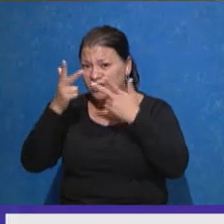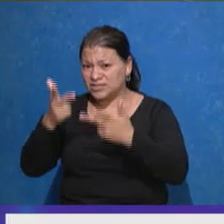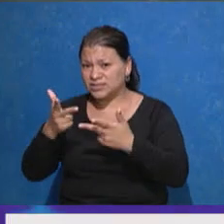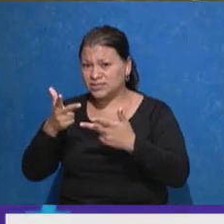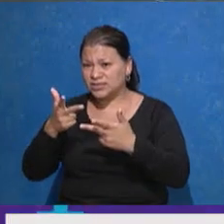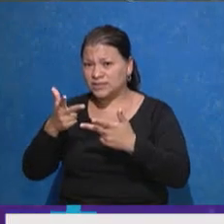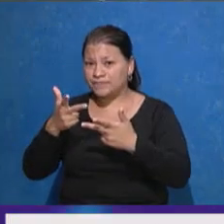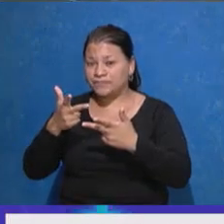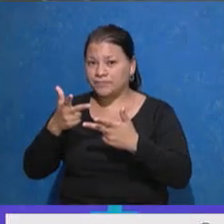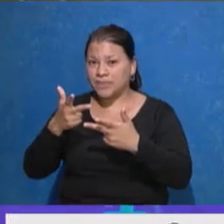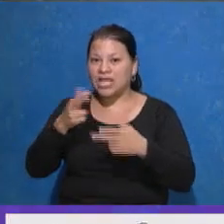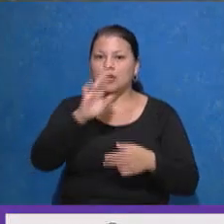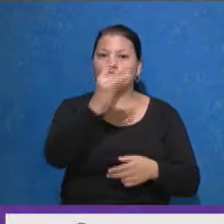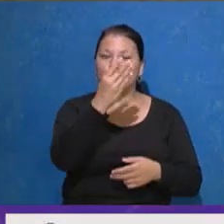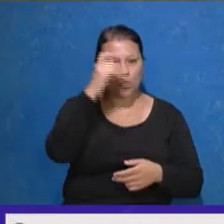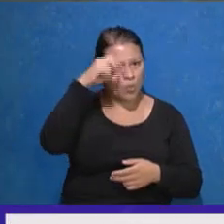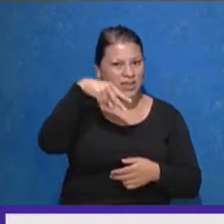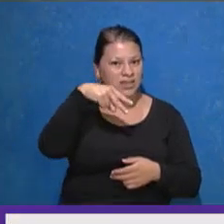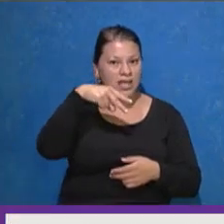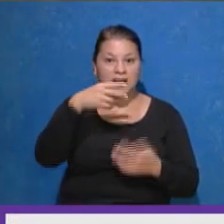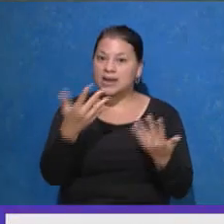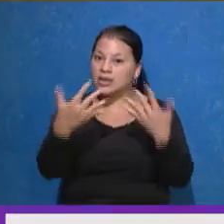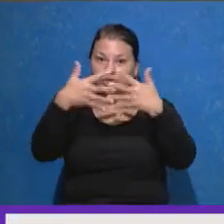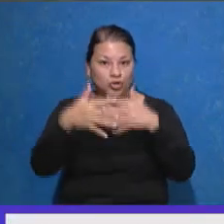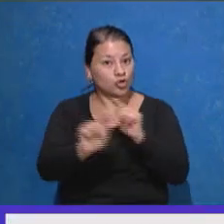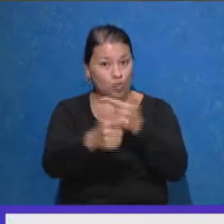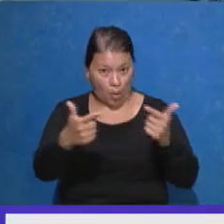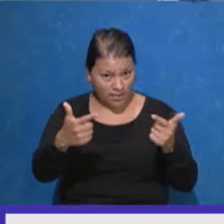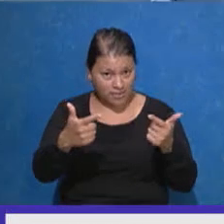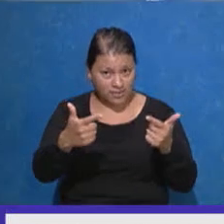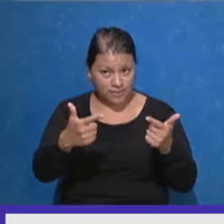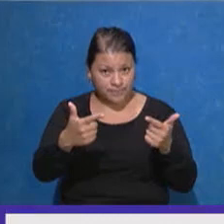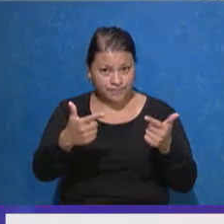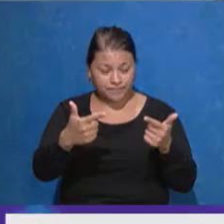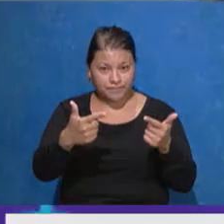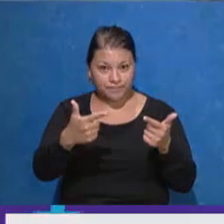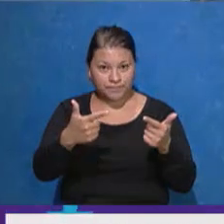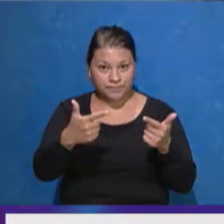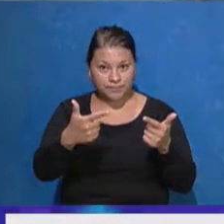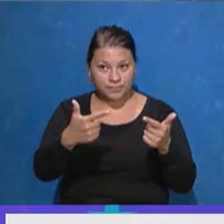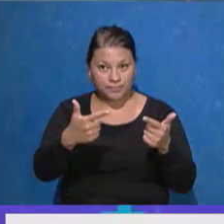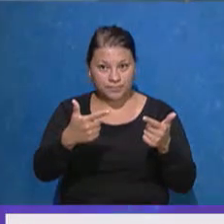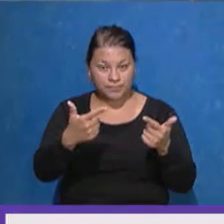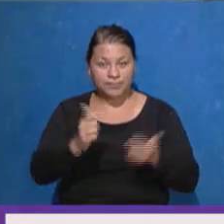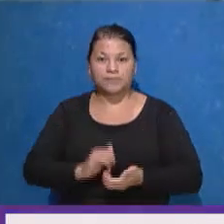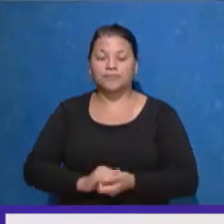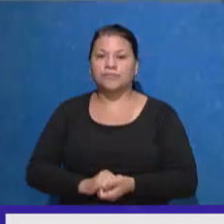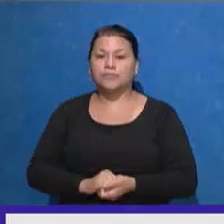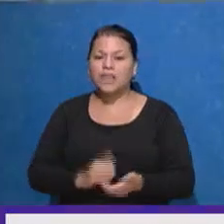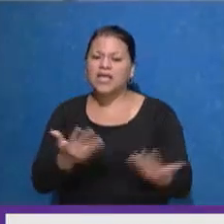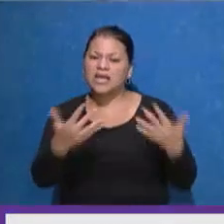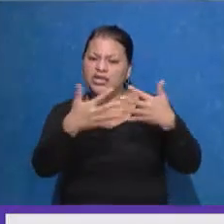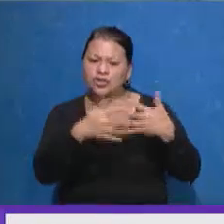una relación con Rubén Martínez. Y si hubo o no hubo una relación de tal tipo entre su esposo